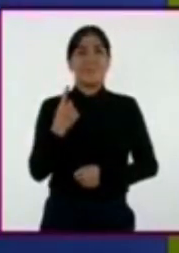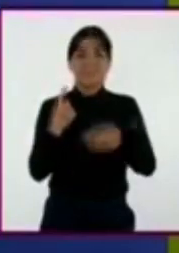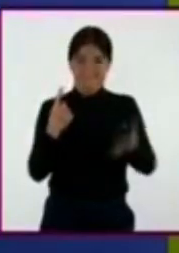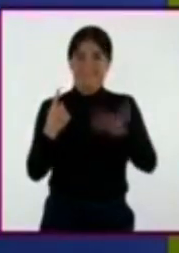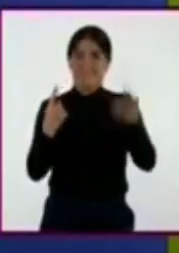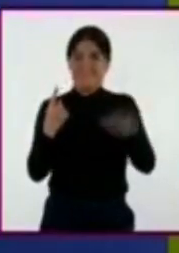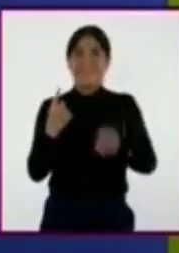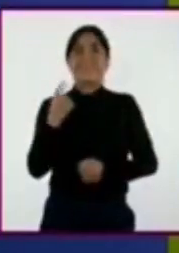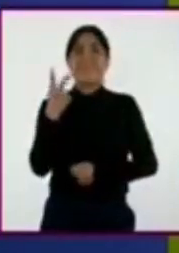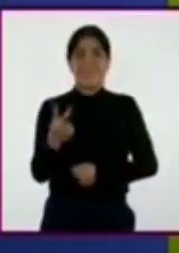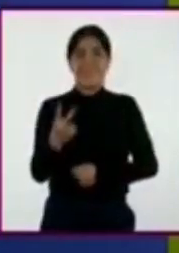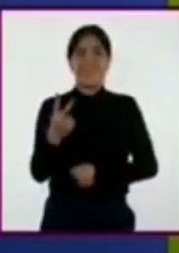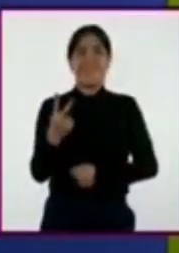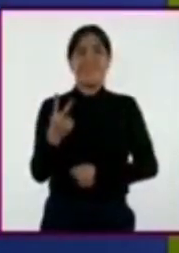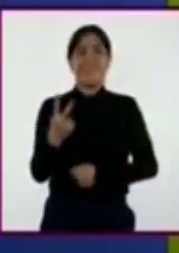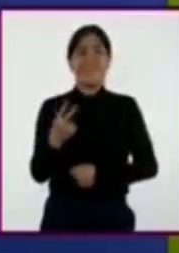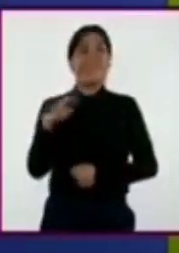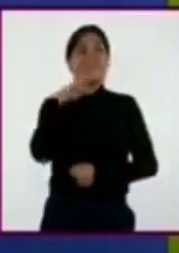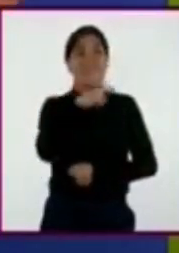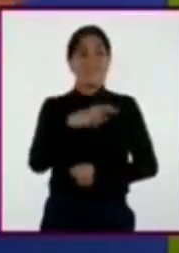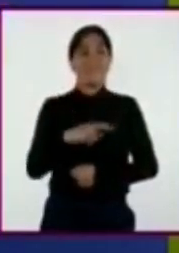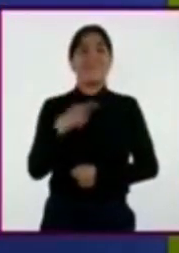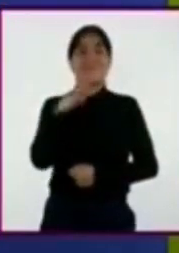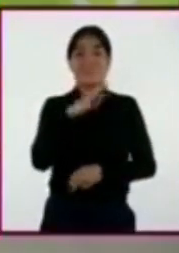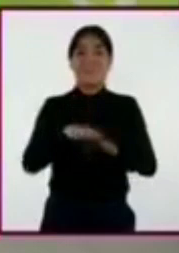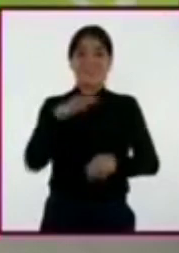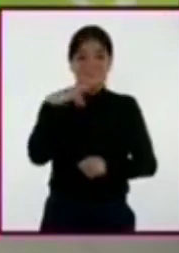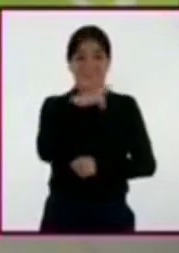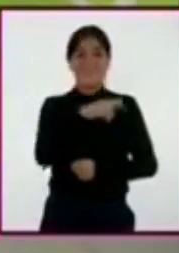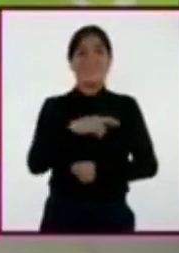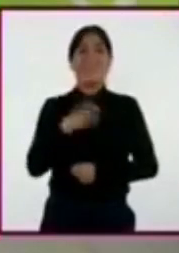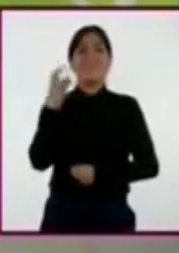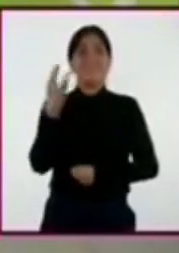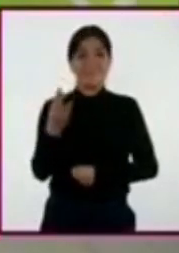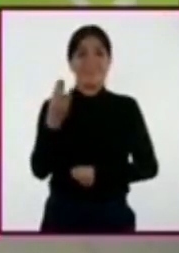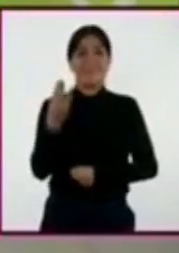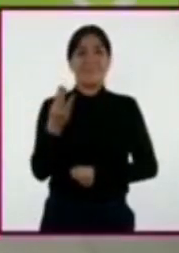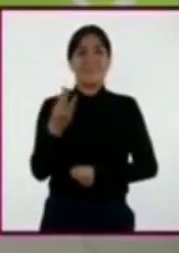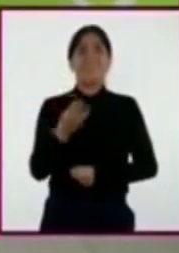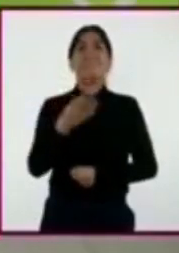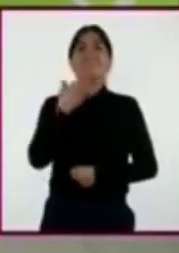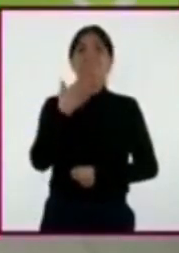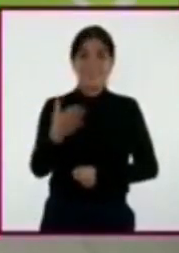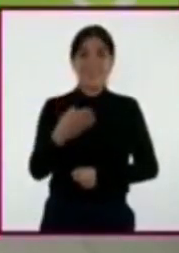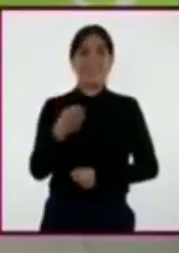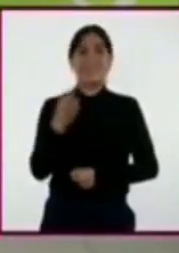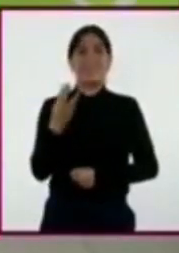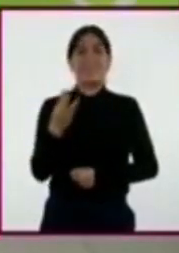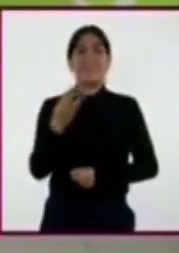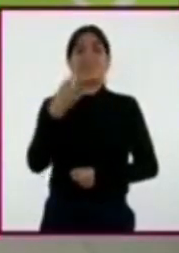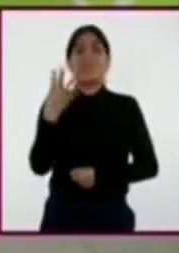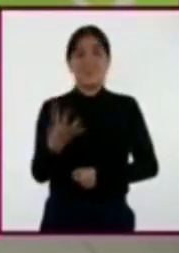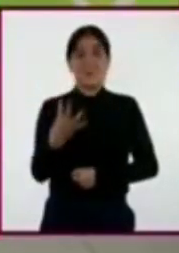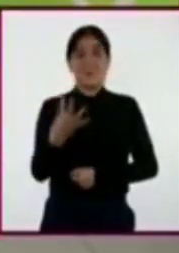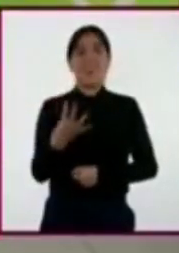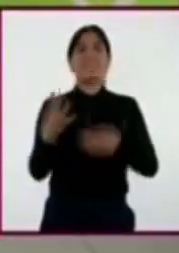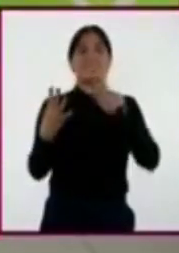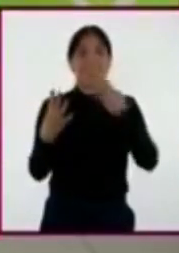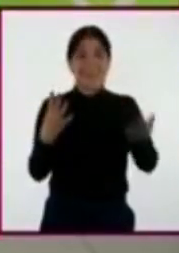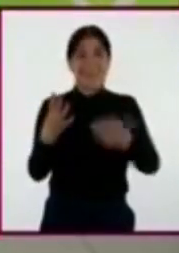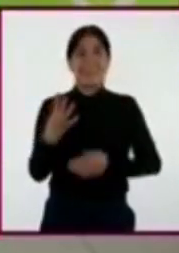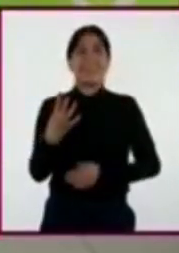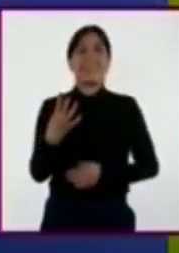vamos, vamos, 2, velocidad, más veloz, 3, perfecto, 4, muy